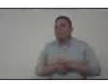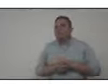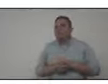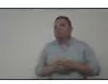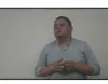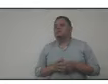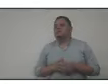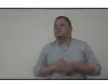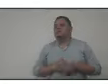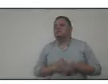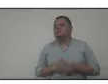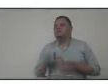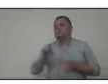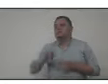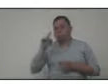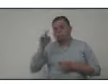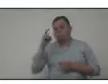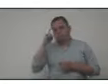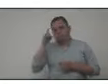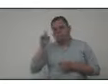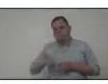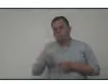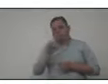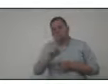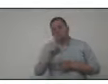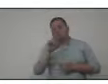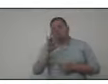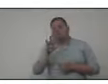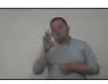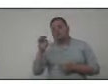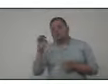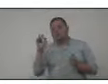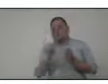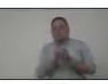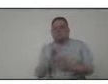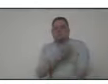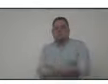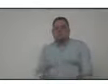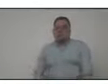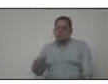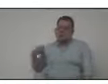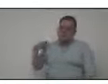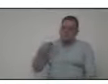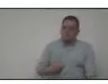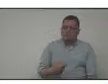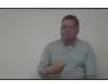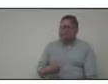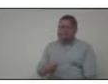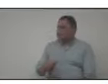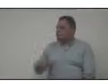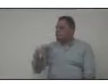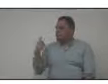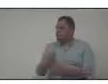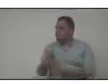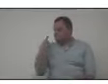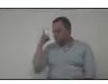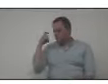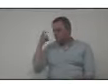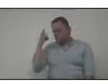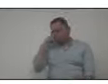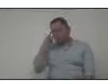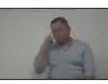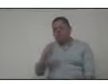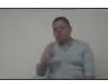decíamos, el compromiso del gobernador fue dar los 140 mil millones de pesos, el gobernador nos cumplió, le cumplió